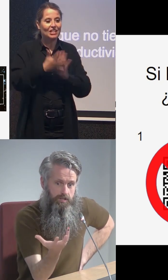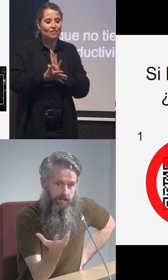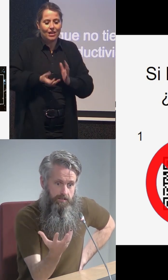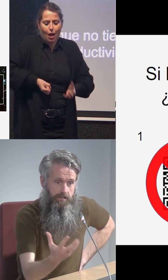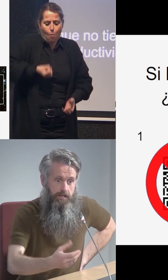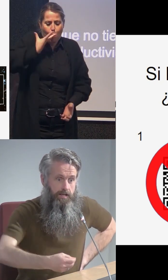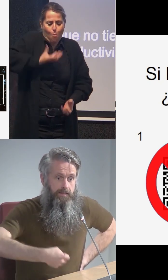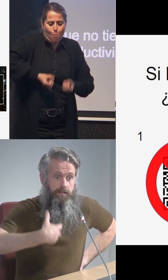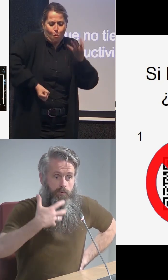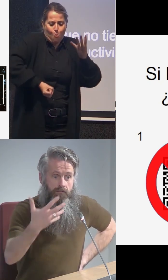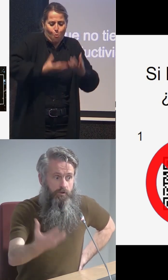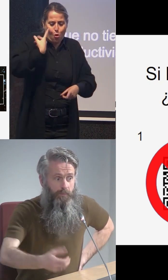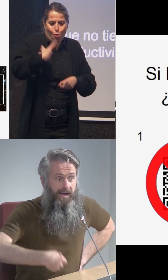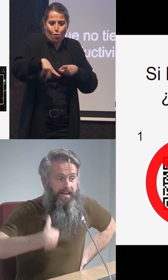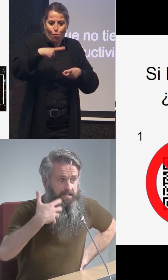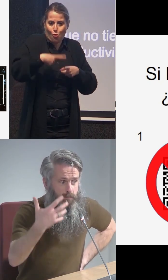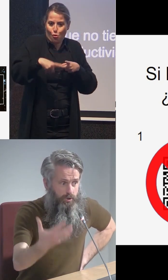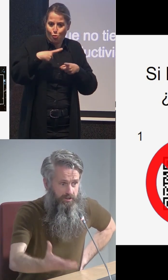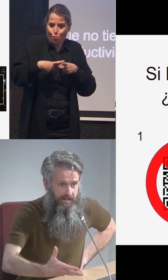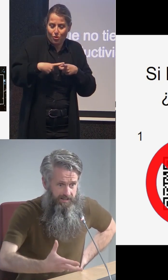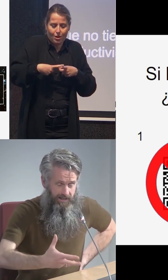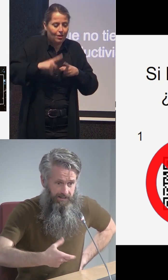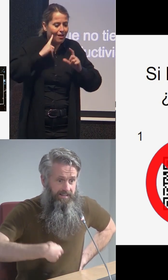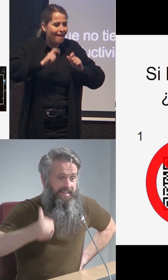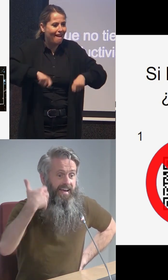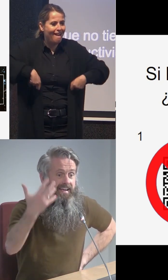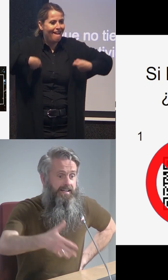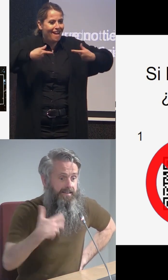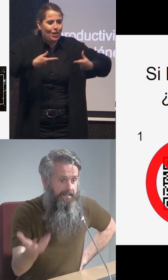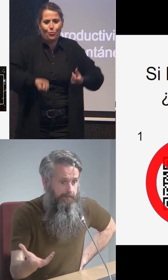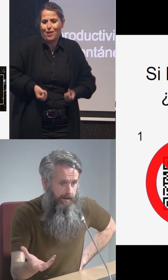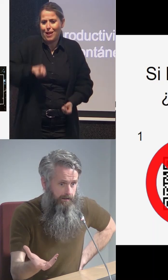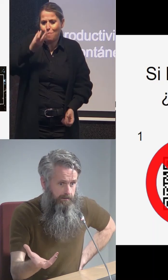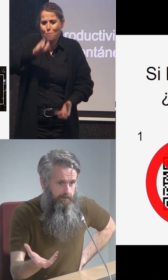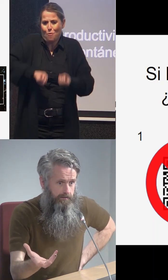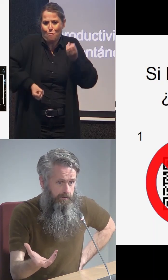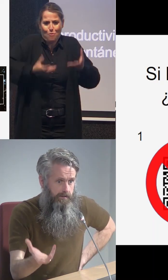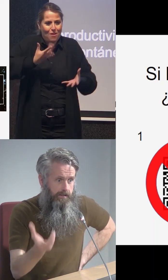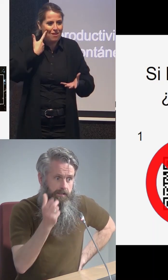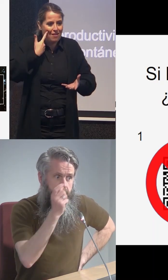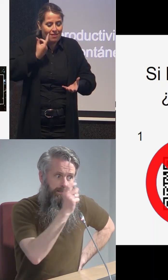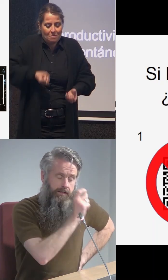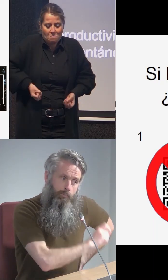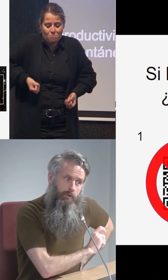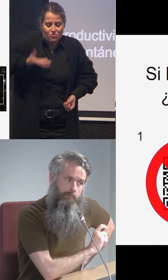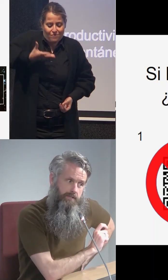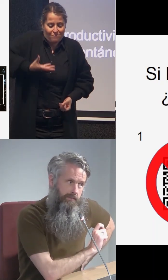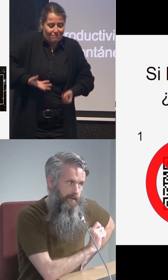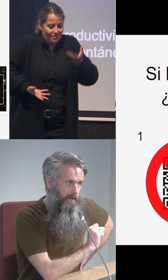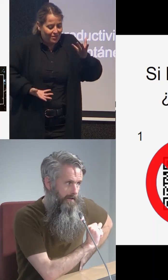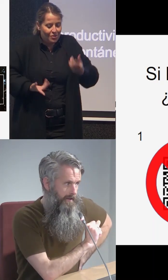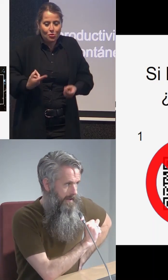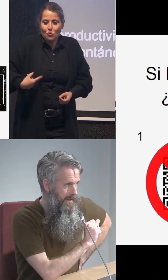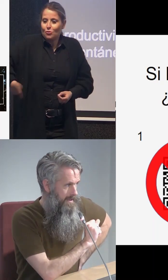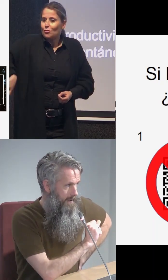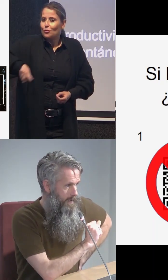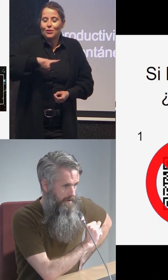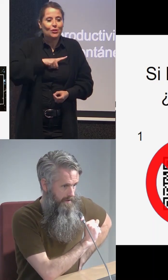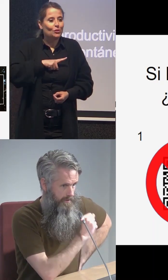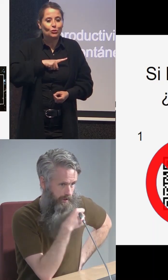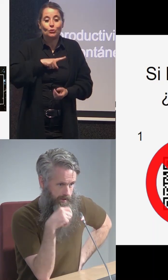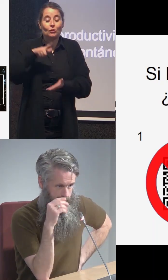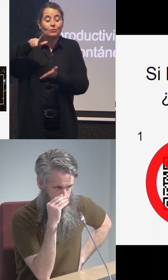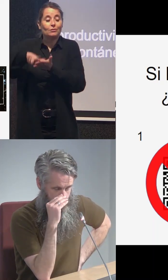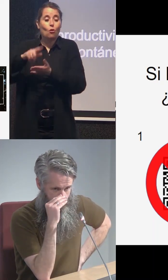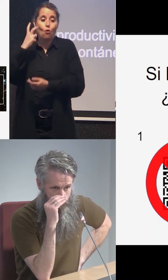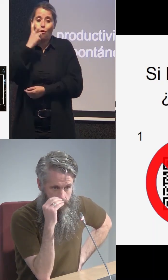expresar cosas de una forma espontánea y generativa que no podemos hacer en las